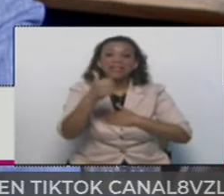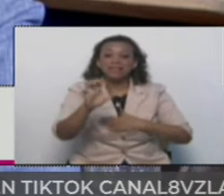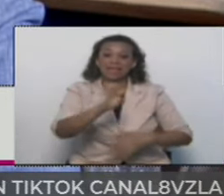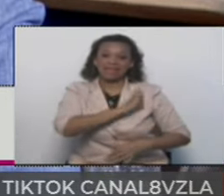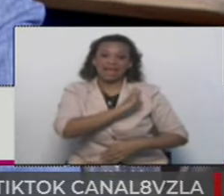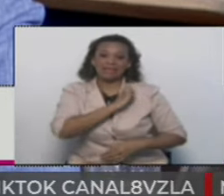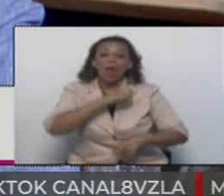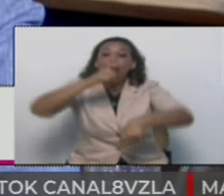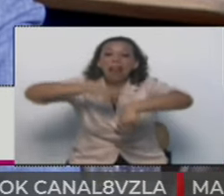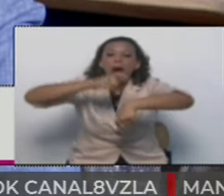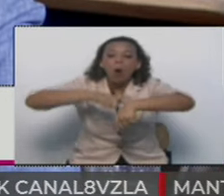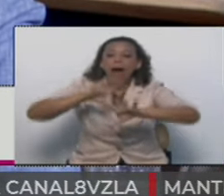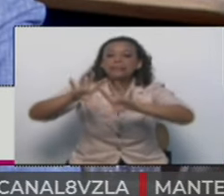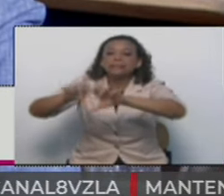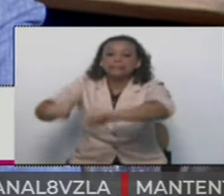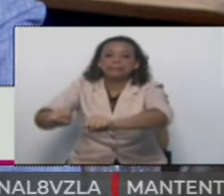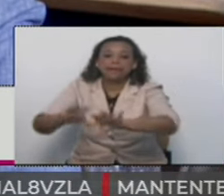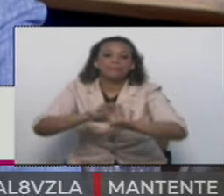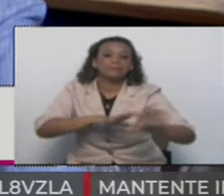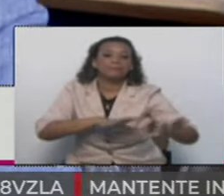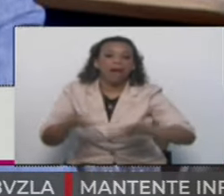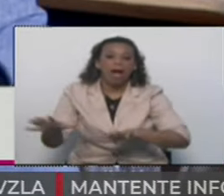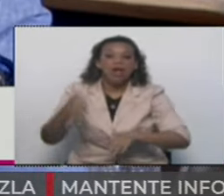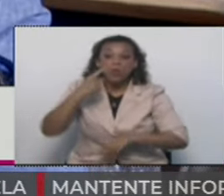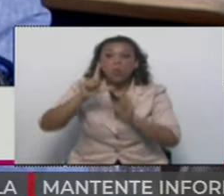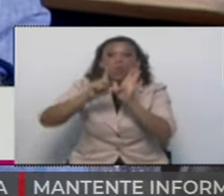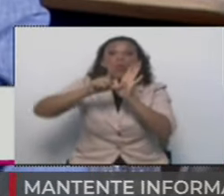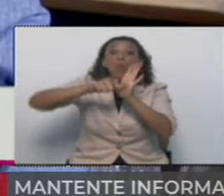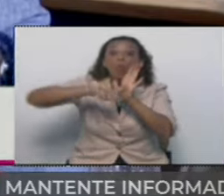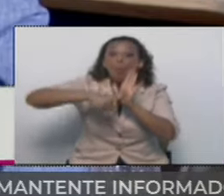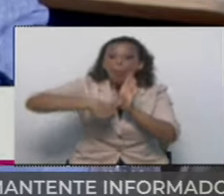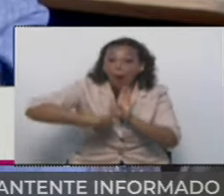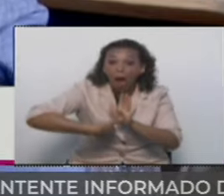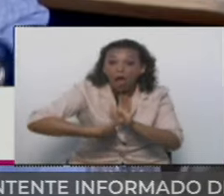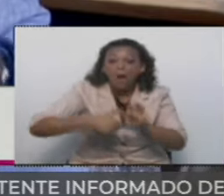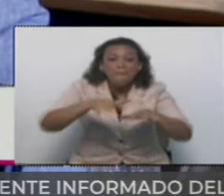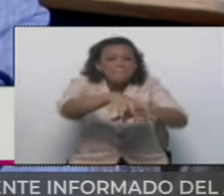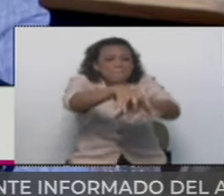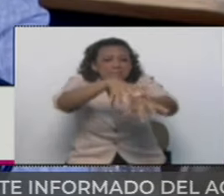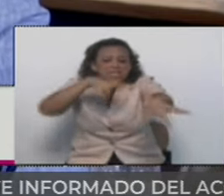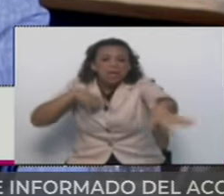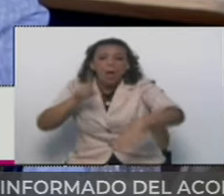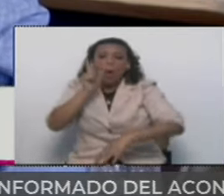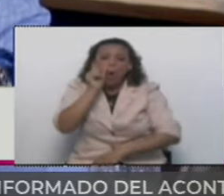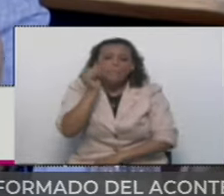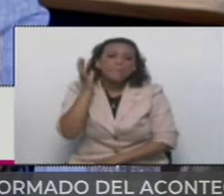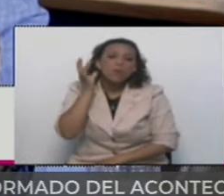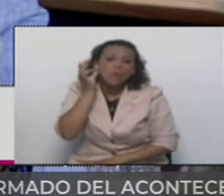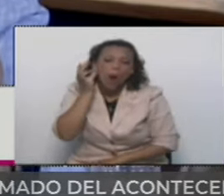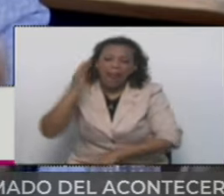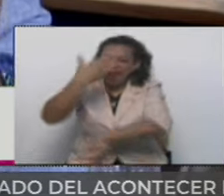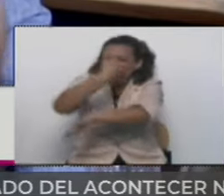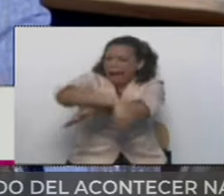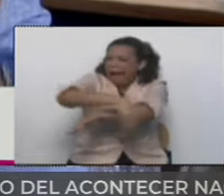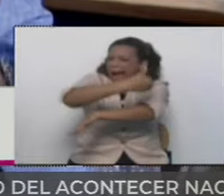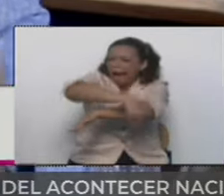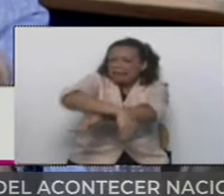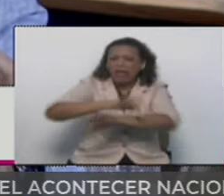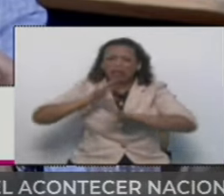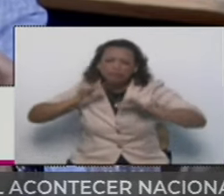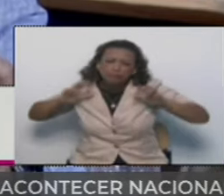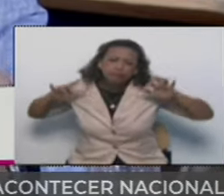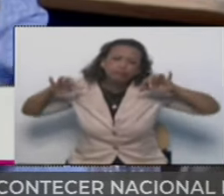hora en que sea citado. Y luego, millones de hombres y mujeres en las calles de Venezuela